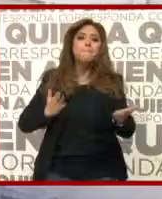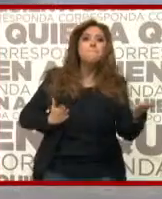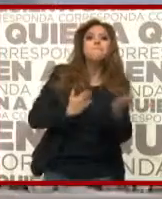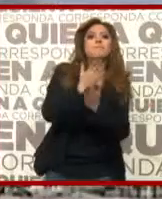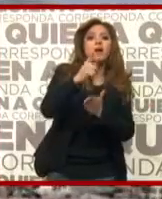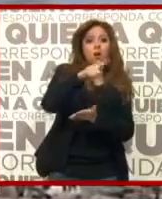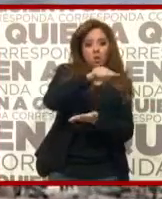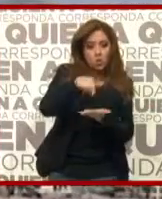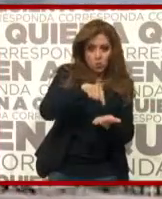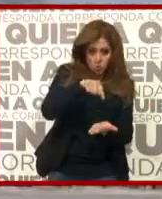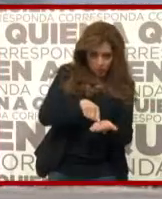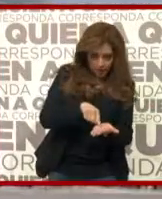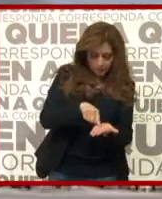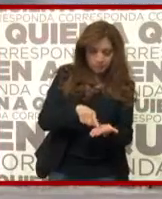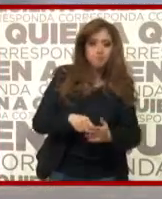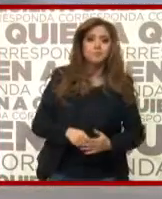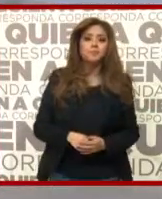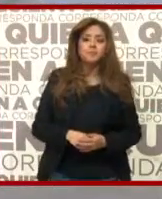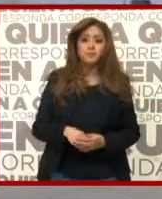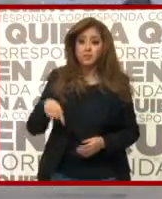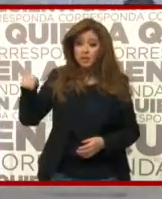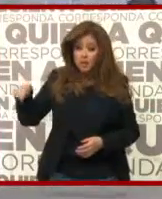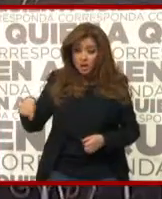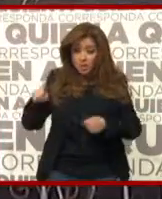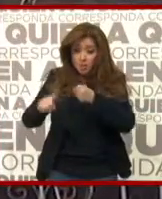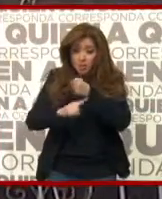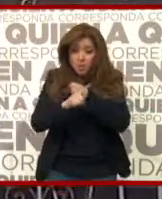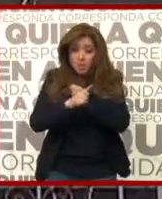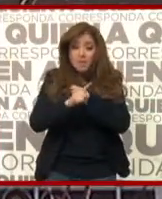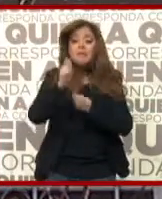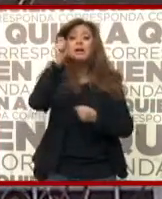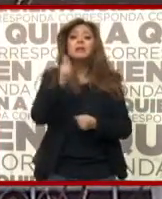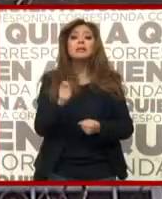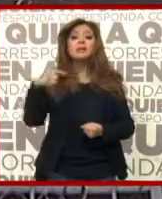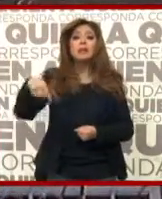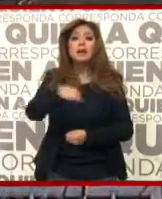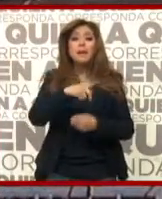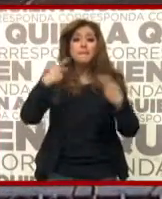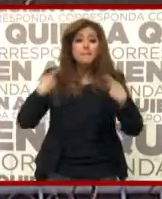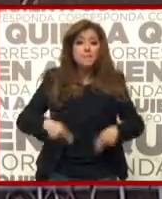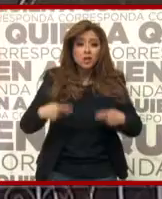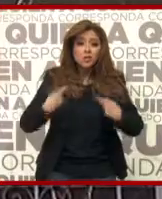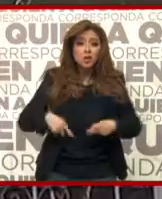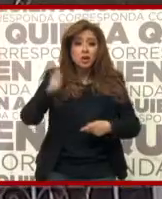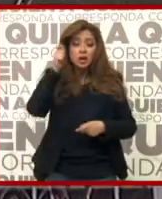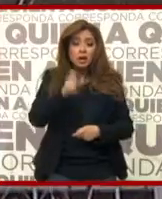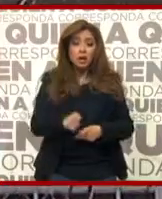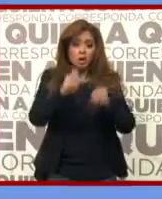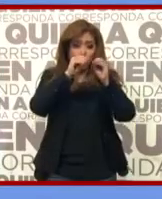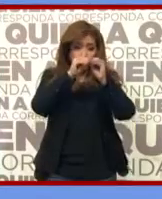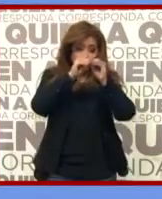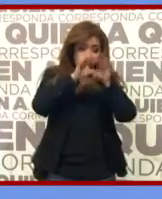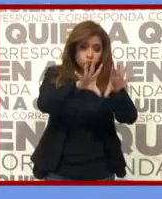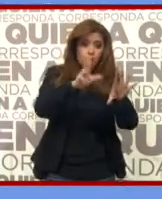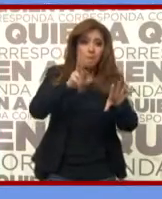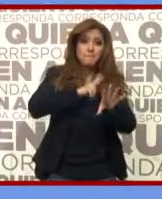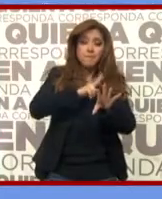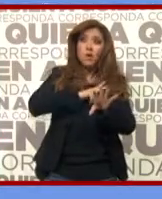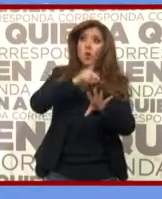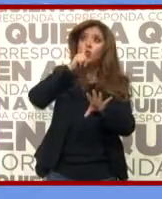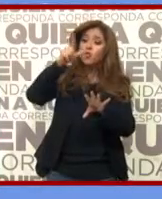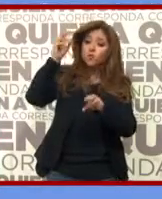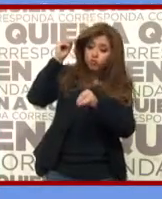lugares. El problema ha llegado al grado de que los mismos afectados hayan colocado reflectores al frente de sus casas, ya que no se